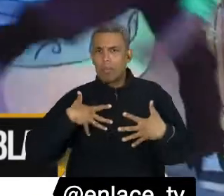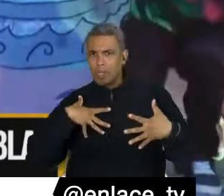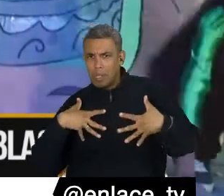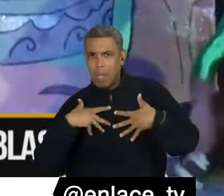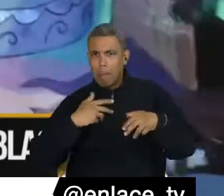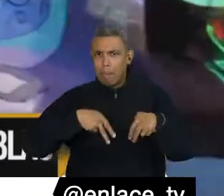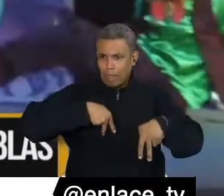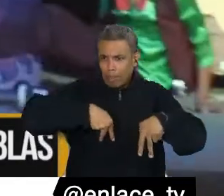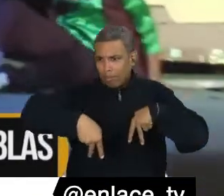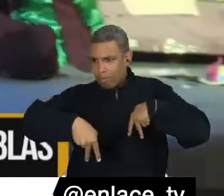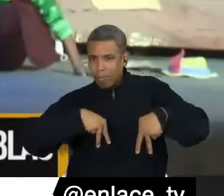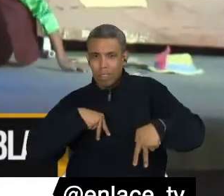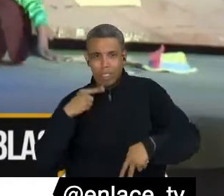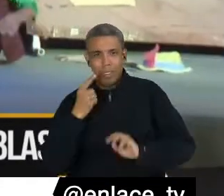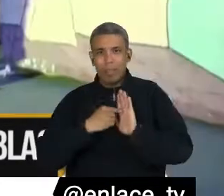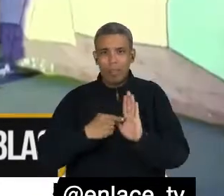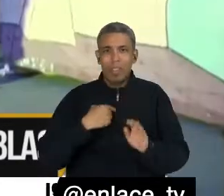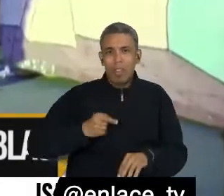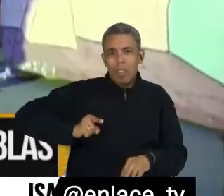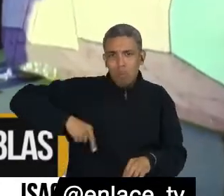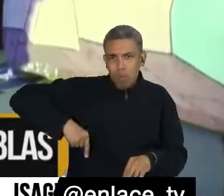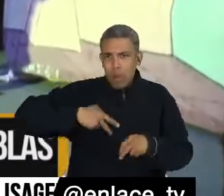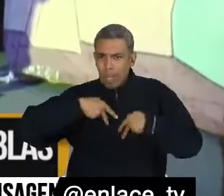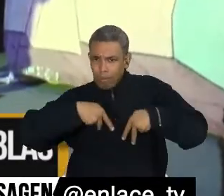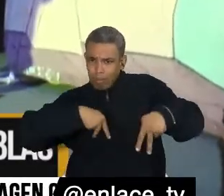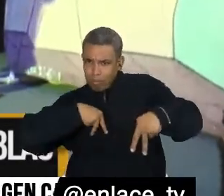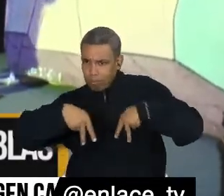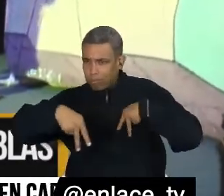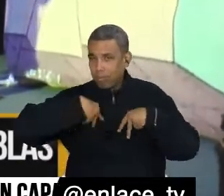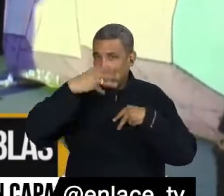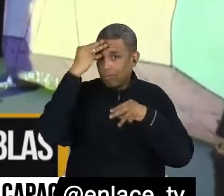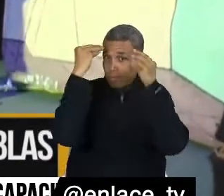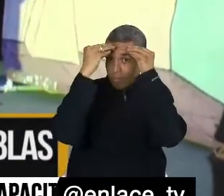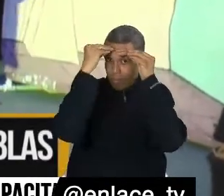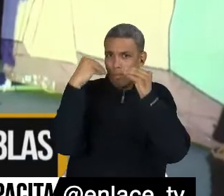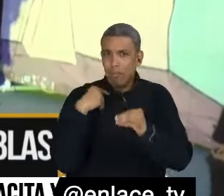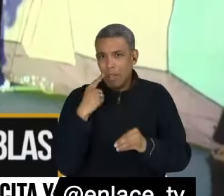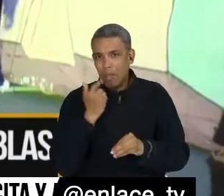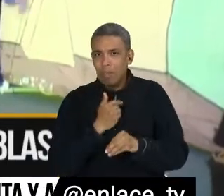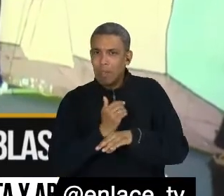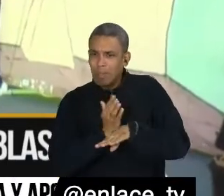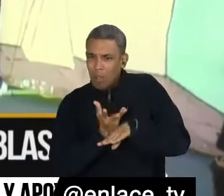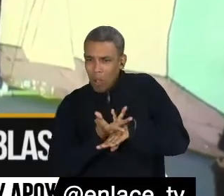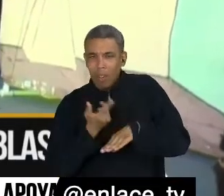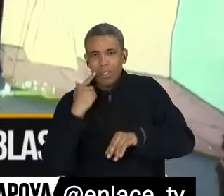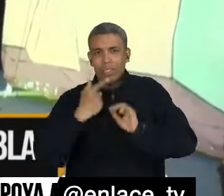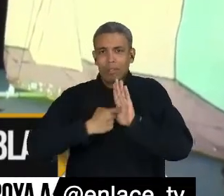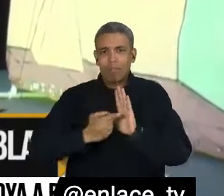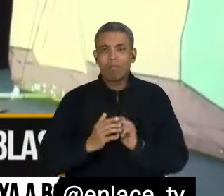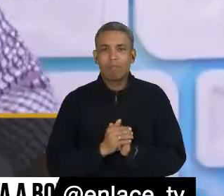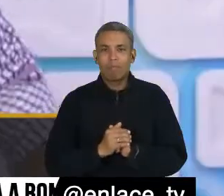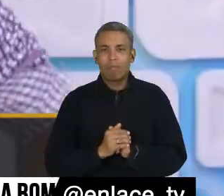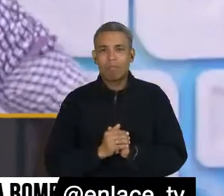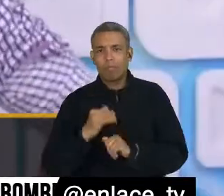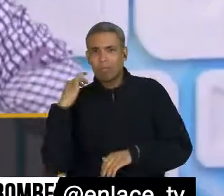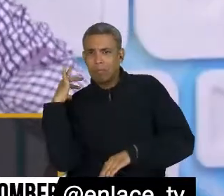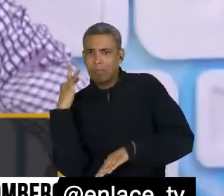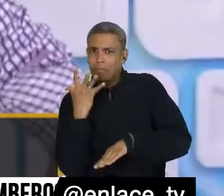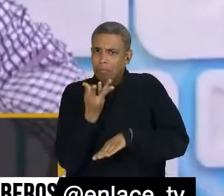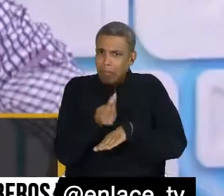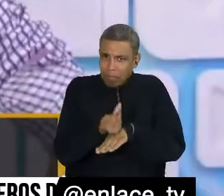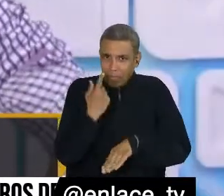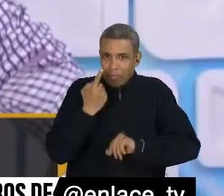se apresta a la Escuela de Artes Las Tablas para la celebración del Día Internacional del Teatro y de la nueva temporada de Las Dionisíacas. Estaremos realizando